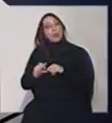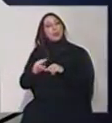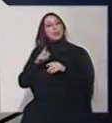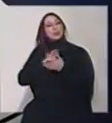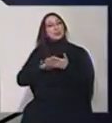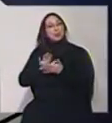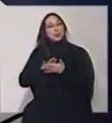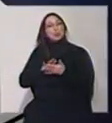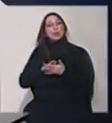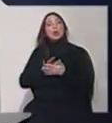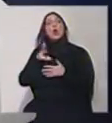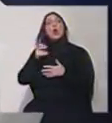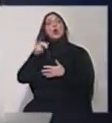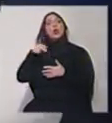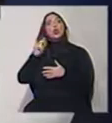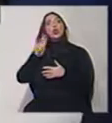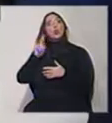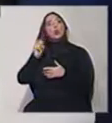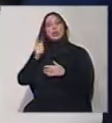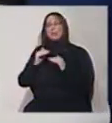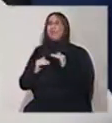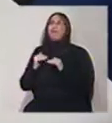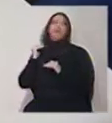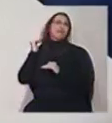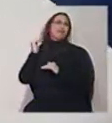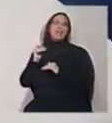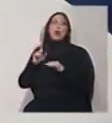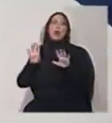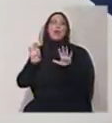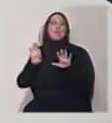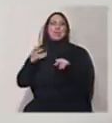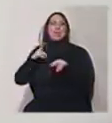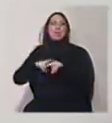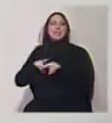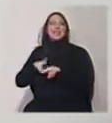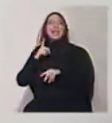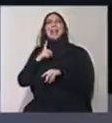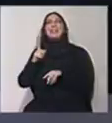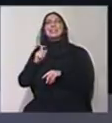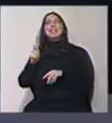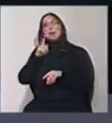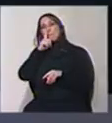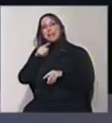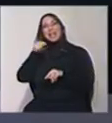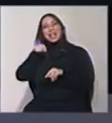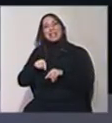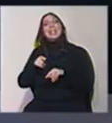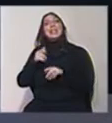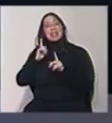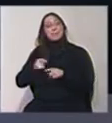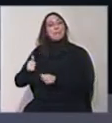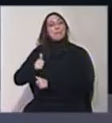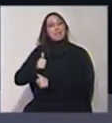es la situación de Honduras, muy superior, de 90 homicidios dolosos cada 100.000, y allí hay participación de los